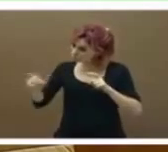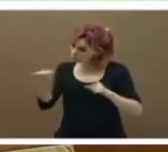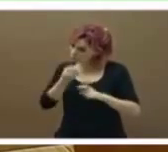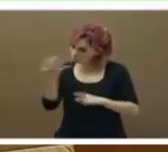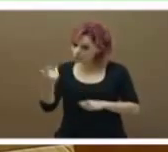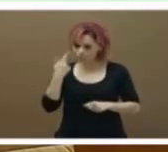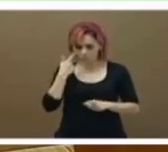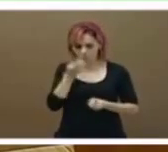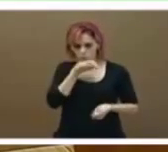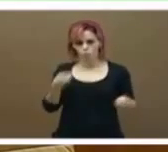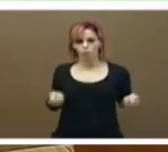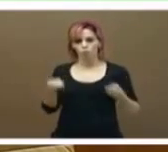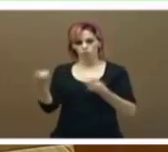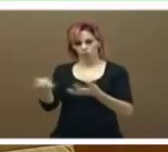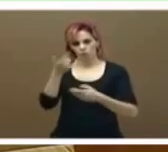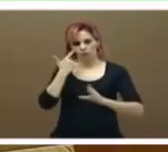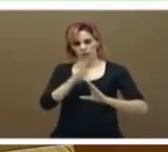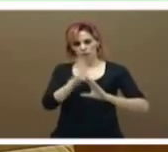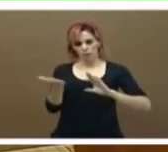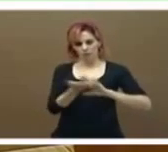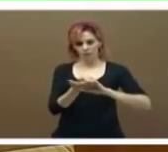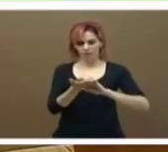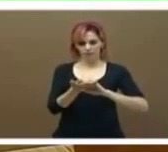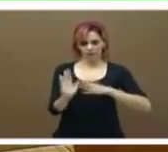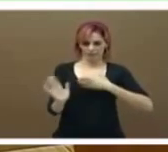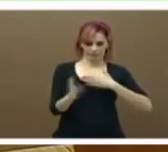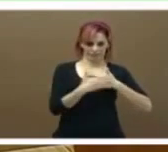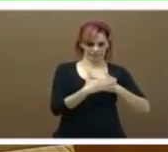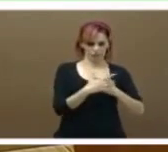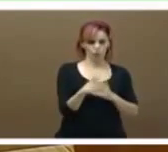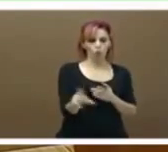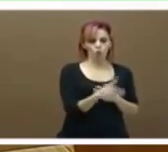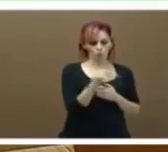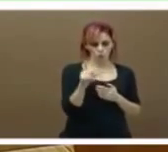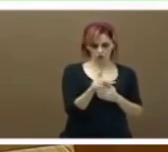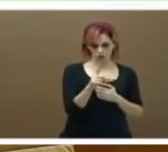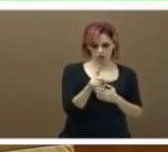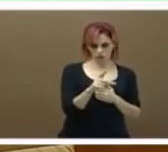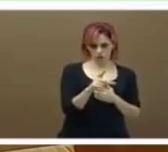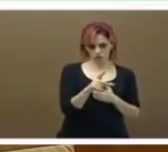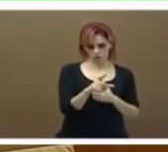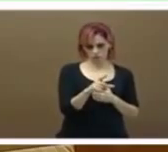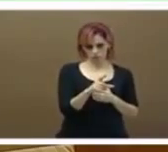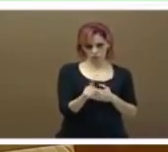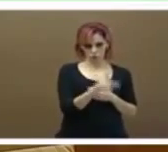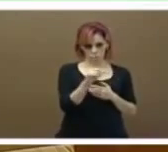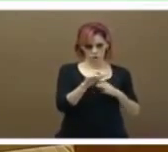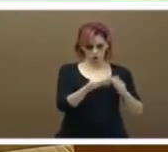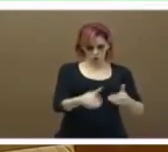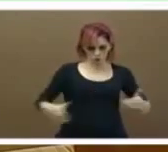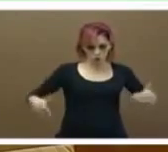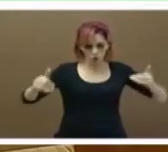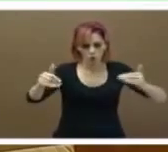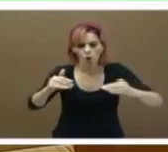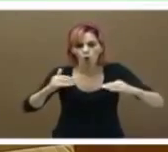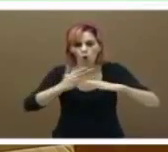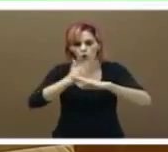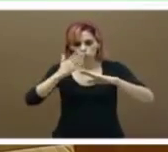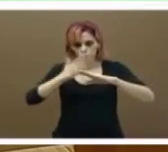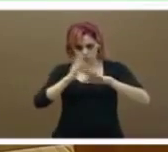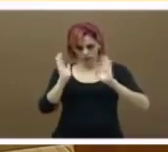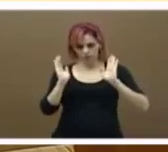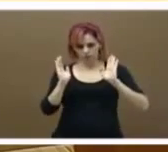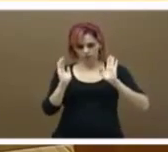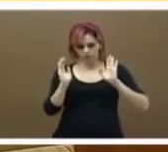ustedes, los expedientes finalizados de julio, que ustedes los dejaron, a octubre de 2015 sin parar la